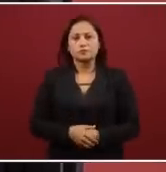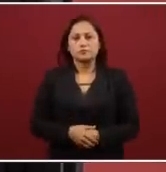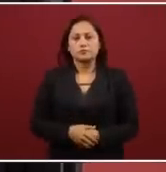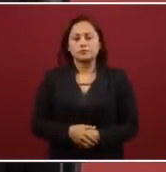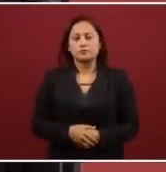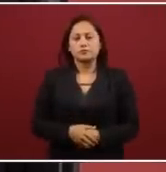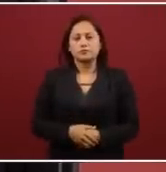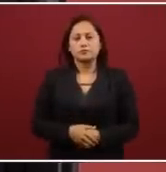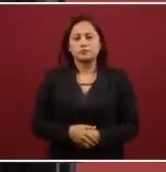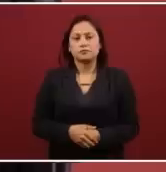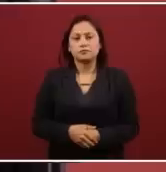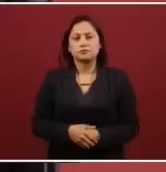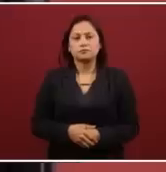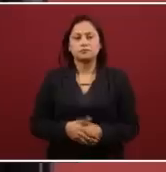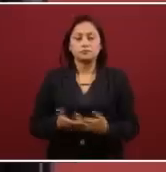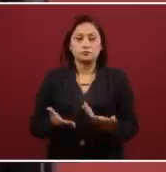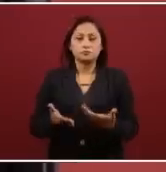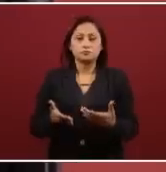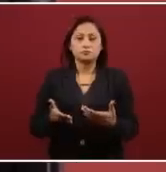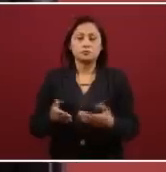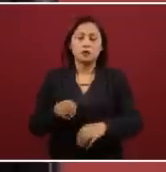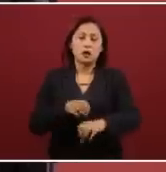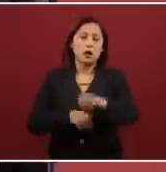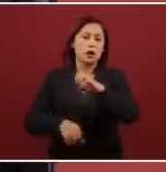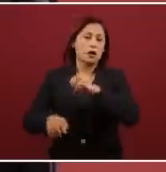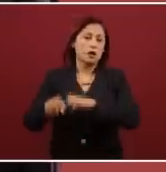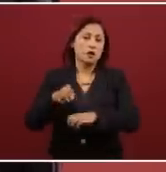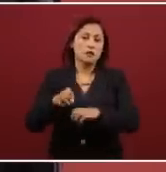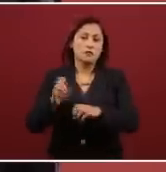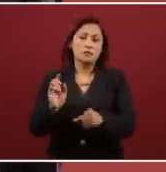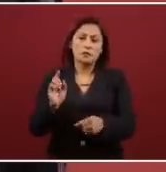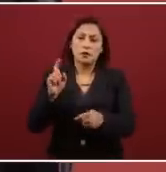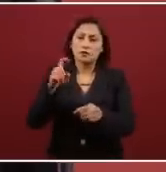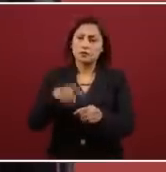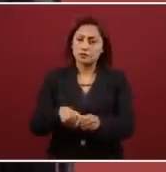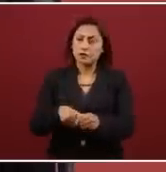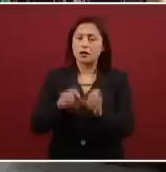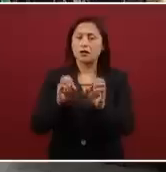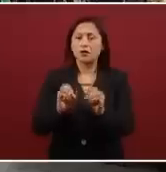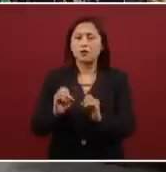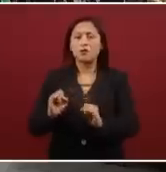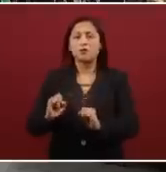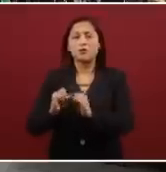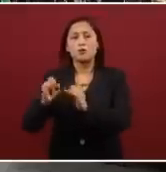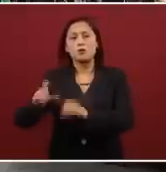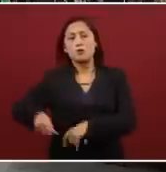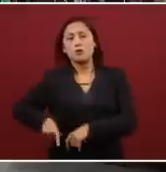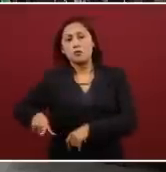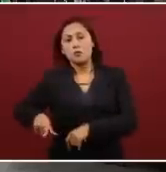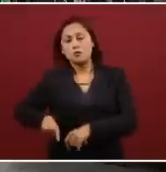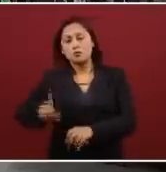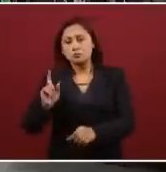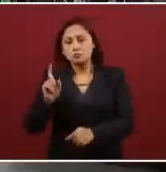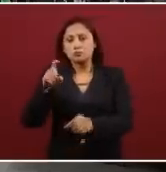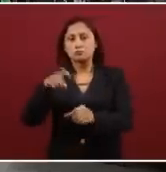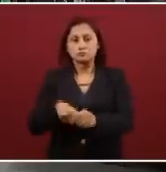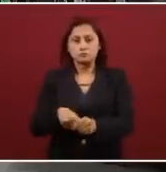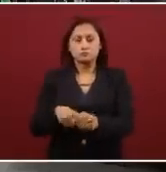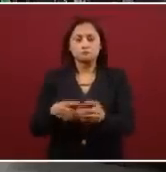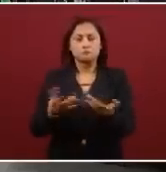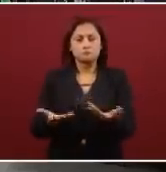quienes laboran en una empresa, en el gobierno. Nosotros tenemos